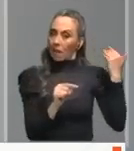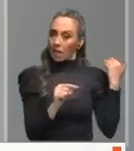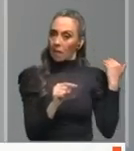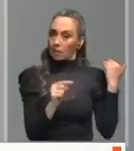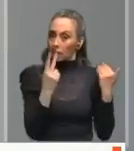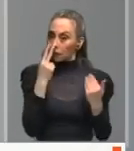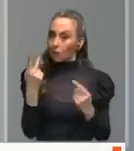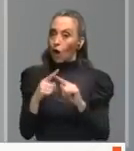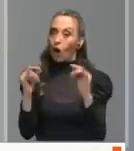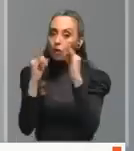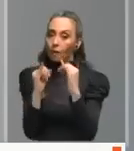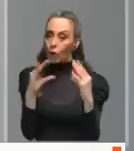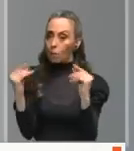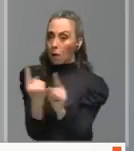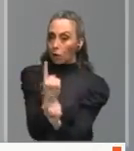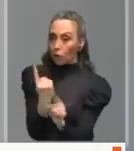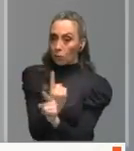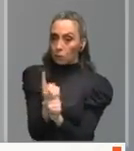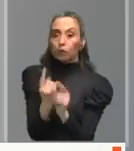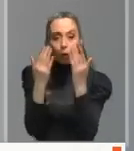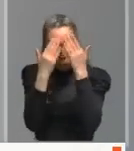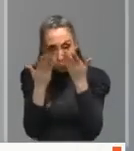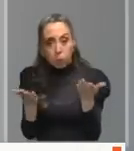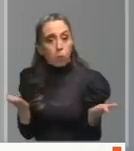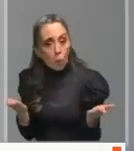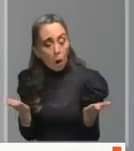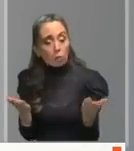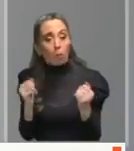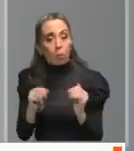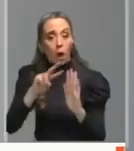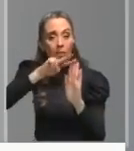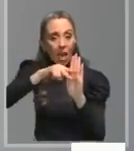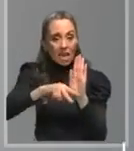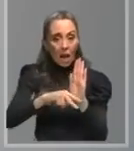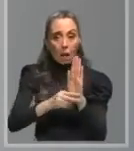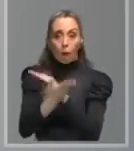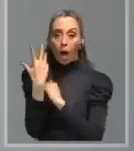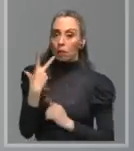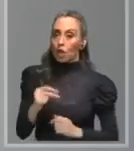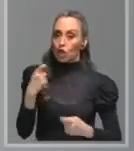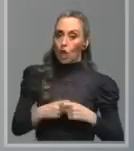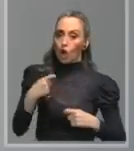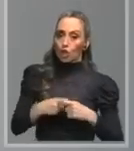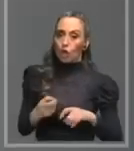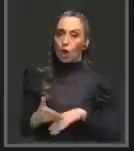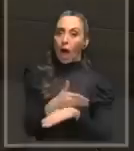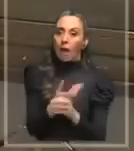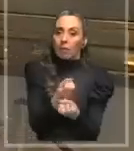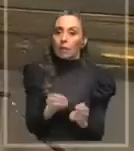con otra forma de conversar, abierta a generar cambios que no lo habíamos tenido antes de la renuncia del